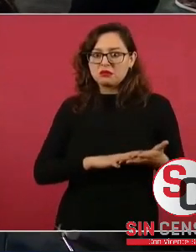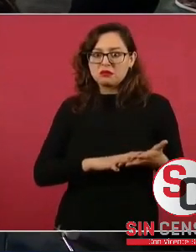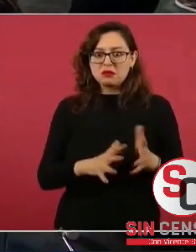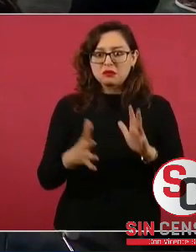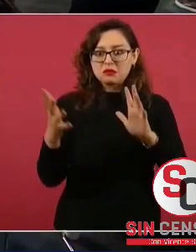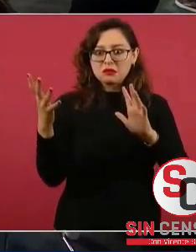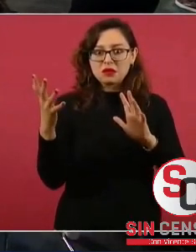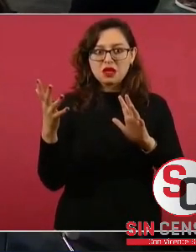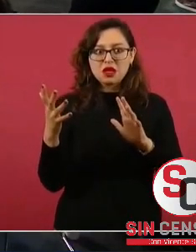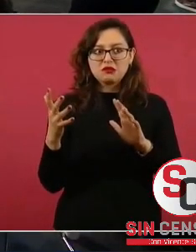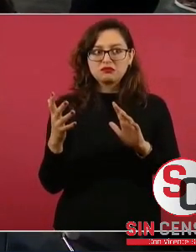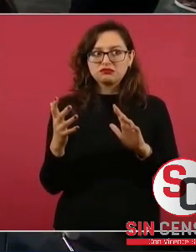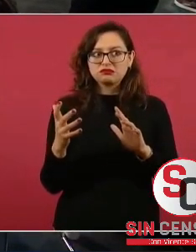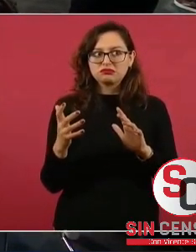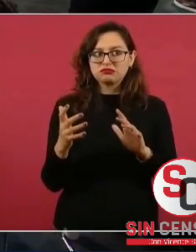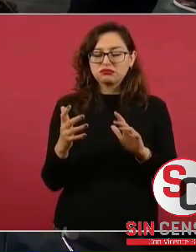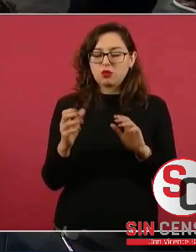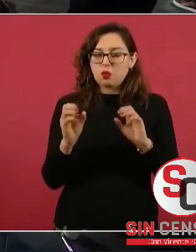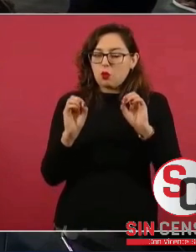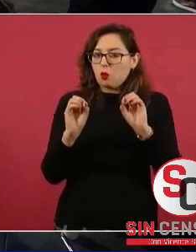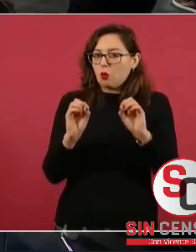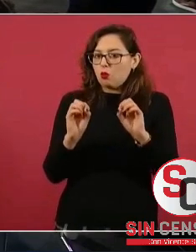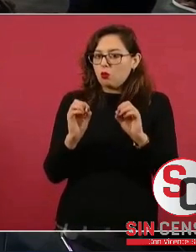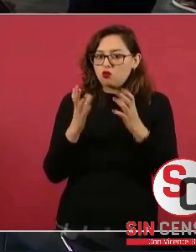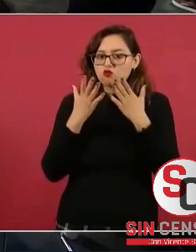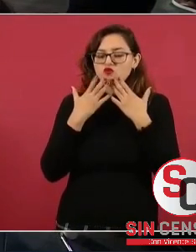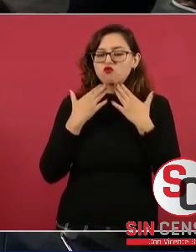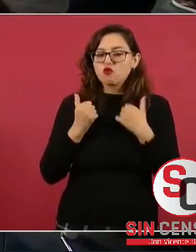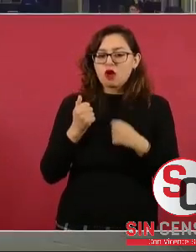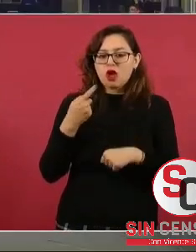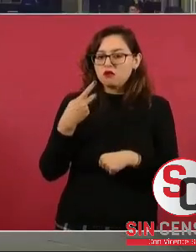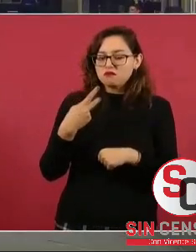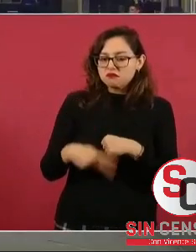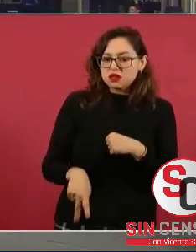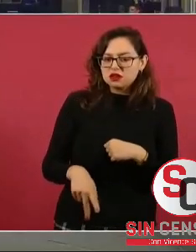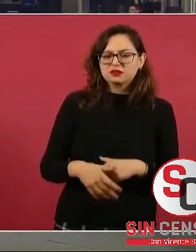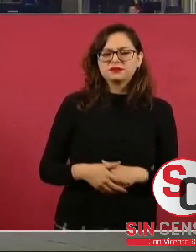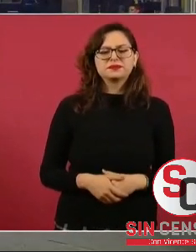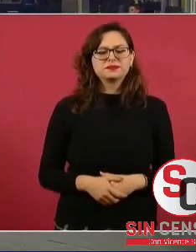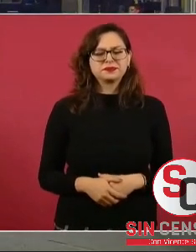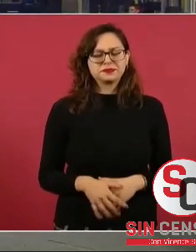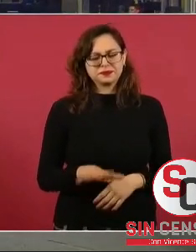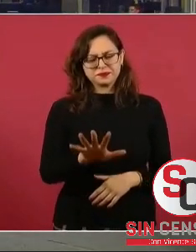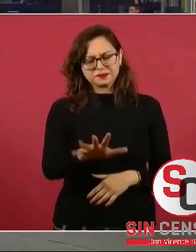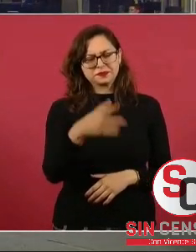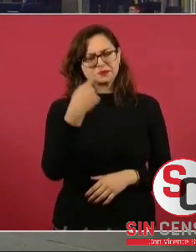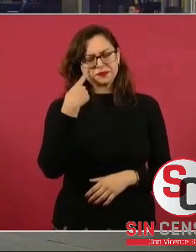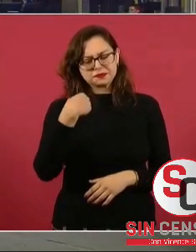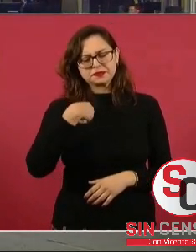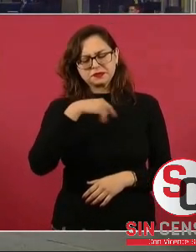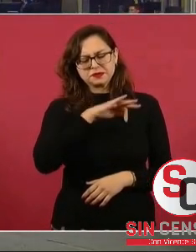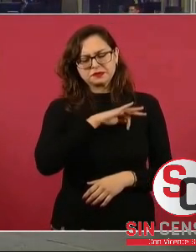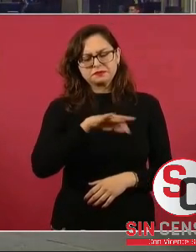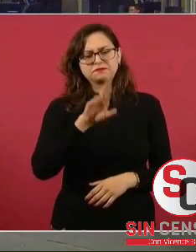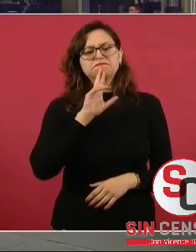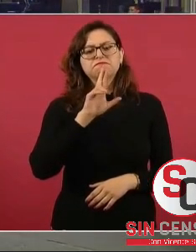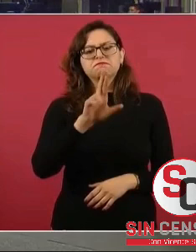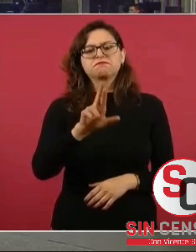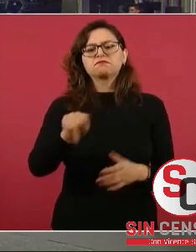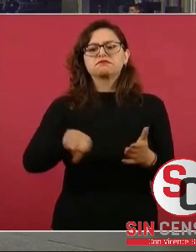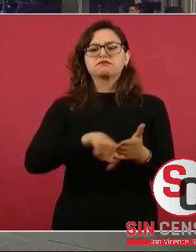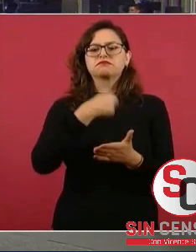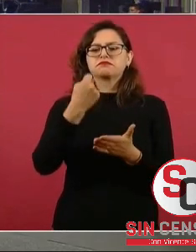ese secretario Ricardo Mejía. Pues yo te puedo comentar, decir a la gente de